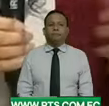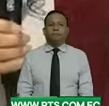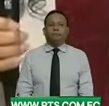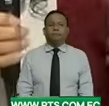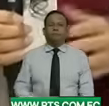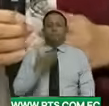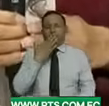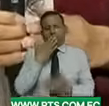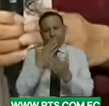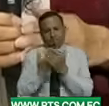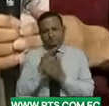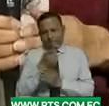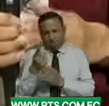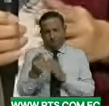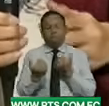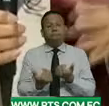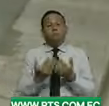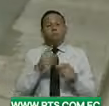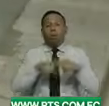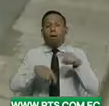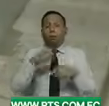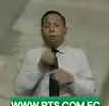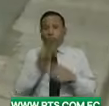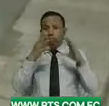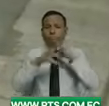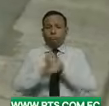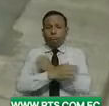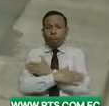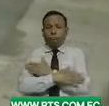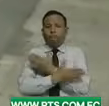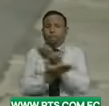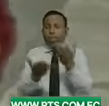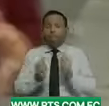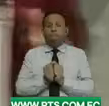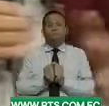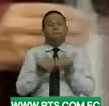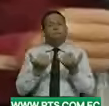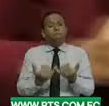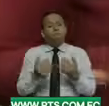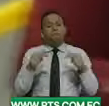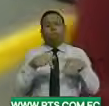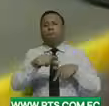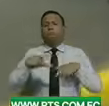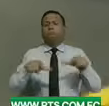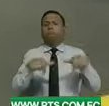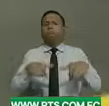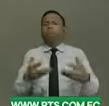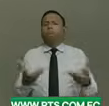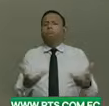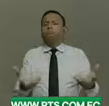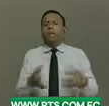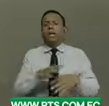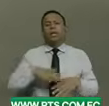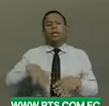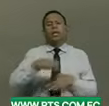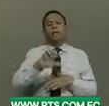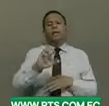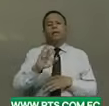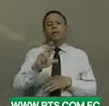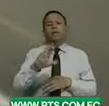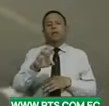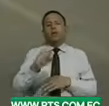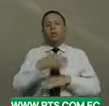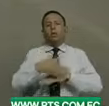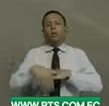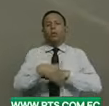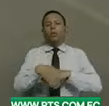Gracias en estudios. ¿Qué tal, amigos televidentes? Buenas noches. Nos encontramos en este momento en el sector de Los Esteros, en la calle 119 y